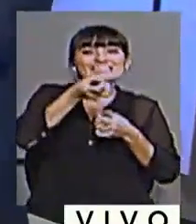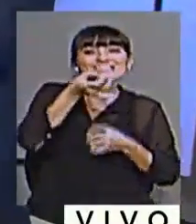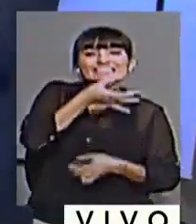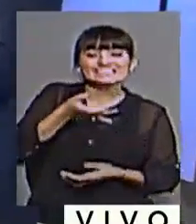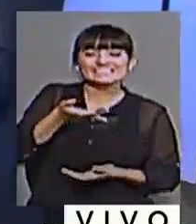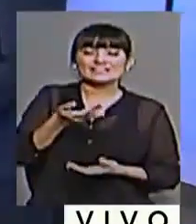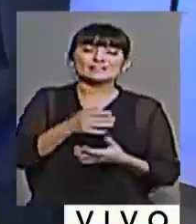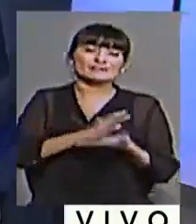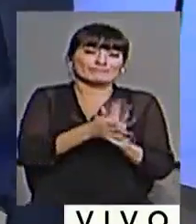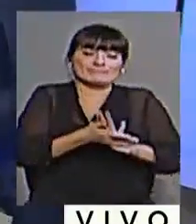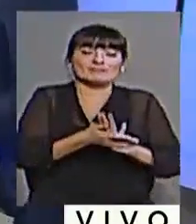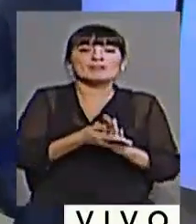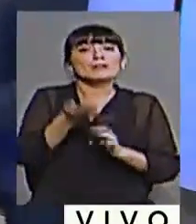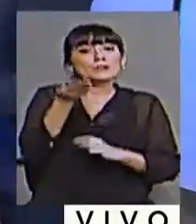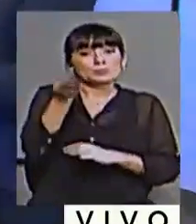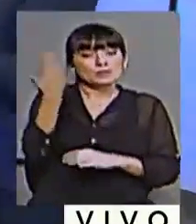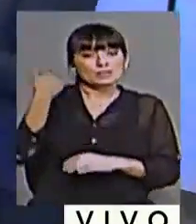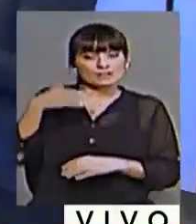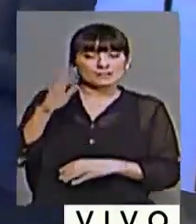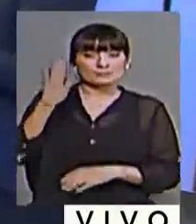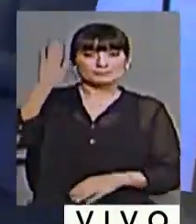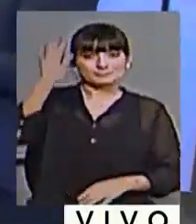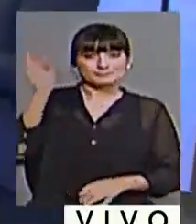¿ah?, y todo. Usted tenía la palabra.